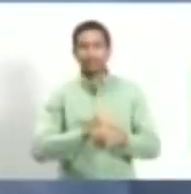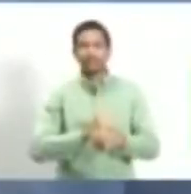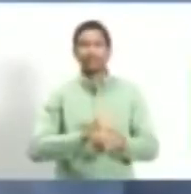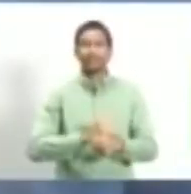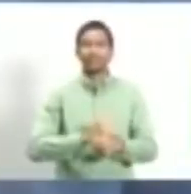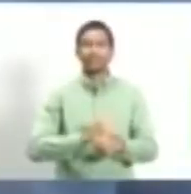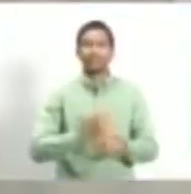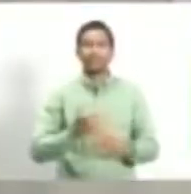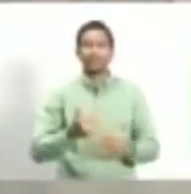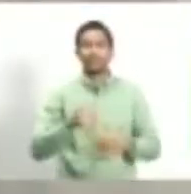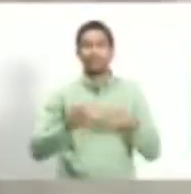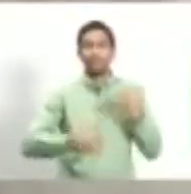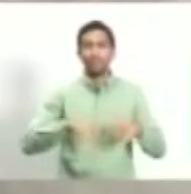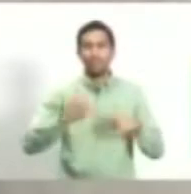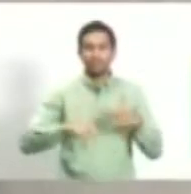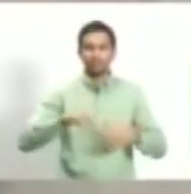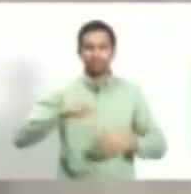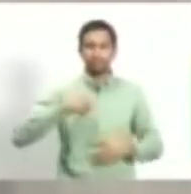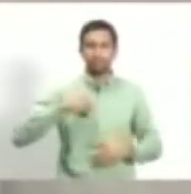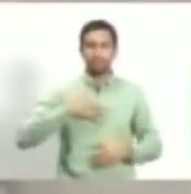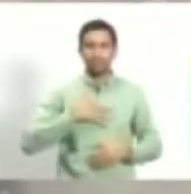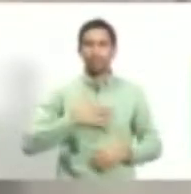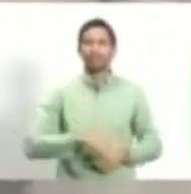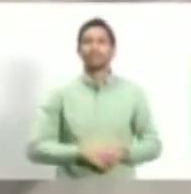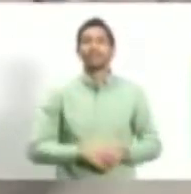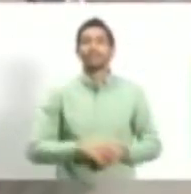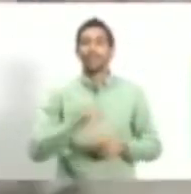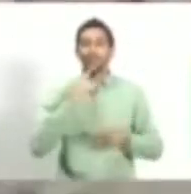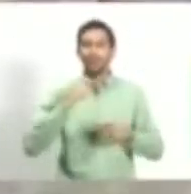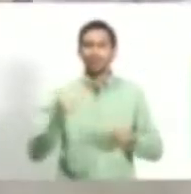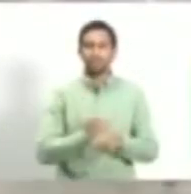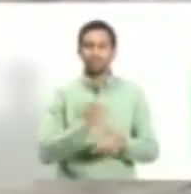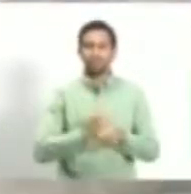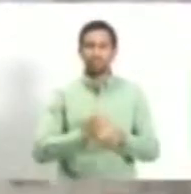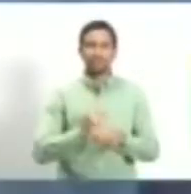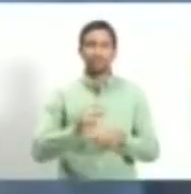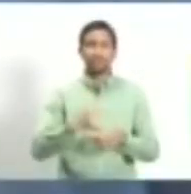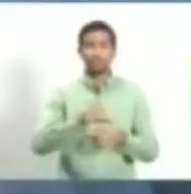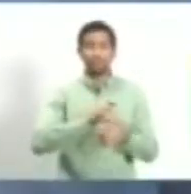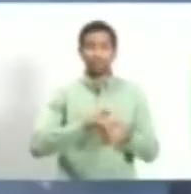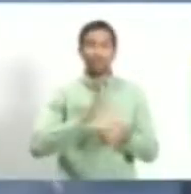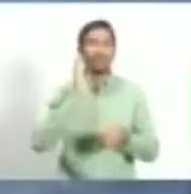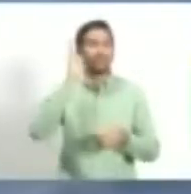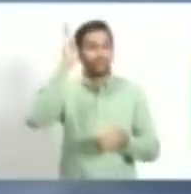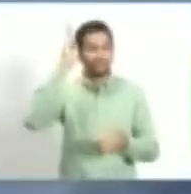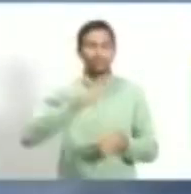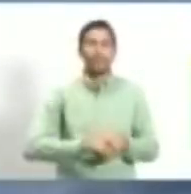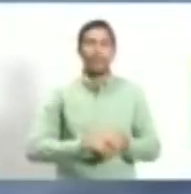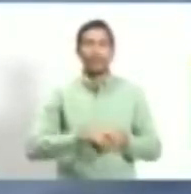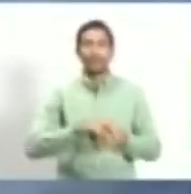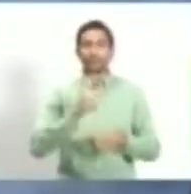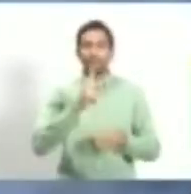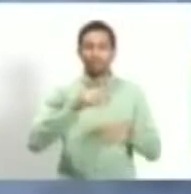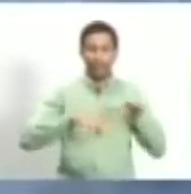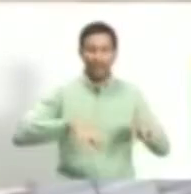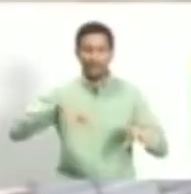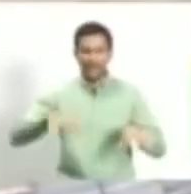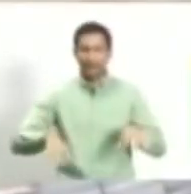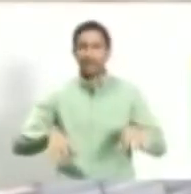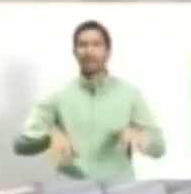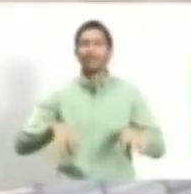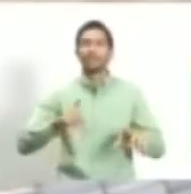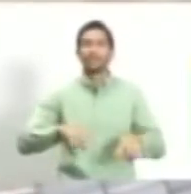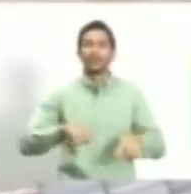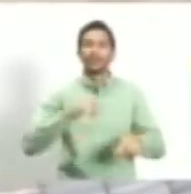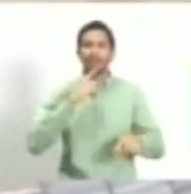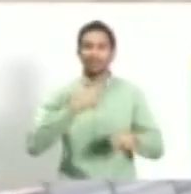a propósito de los Juegos Bolivarianos. Santa Marta quedará con estructura de escenarios deportivos para futuros eventos. 12 escenarios. Y nos queda proyectado la arena de